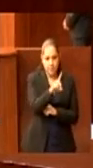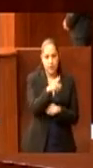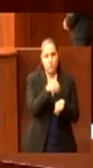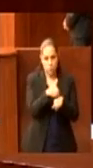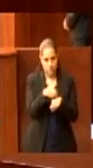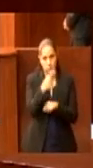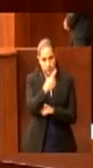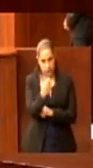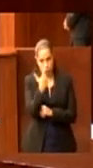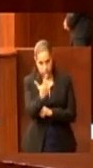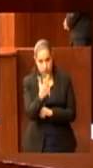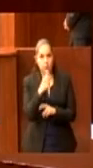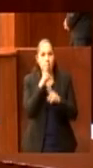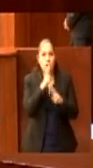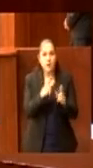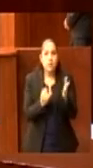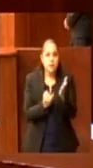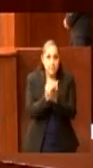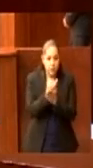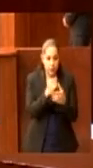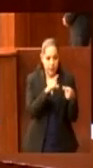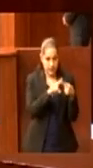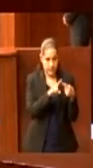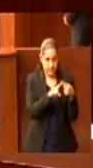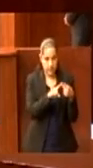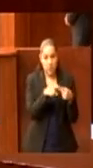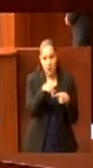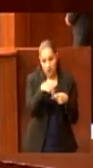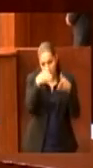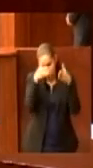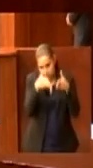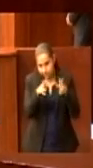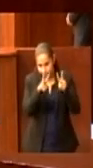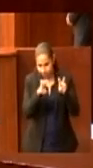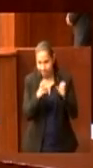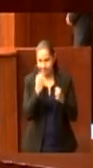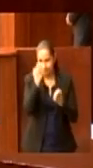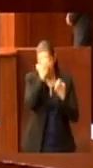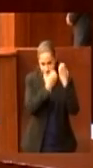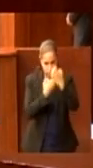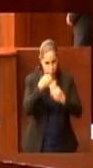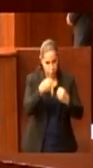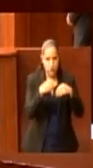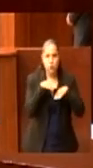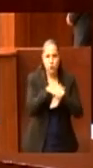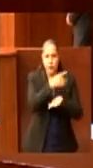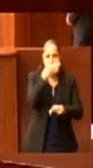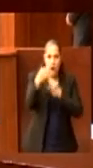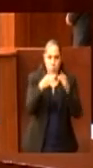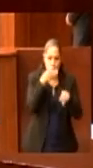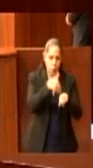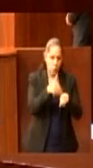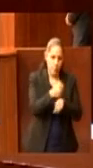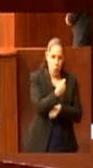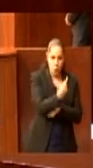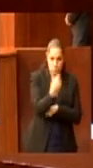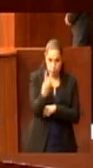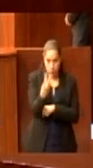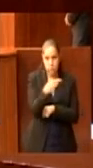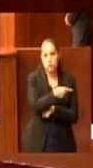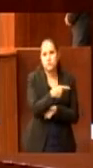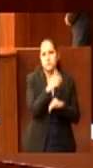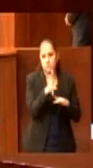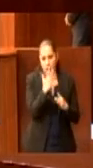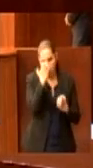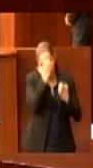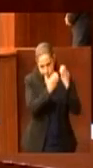resuelve uno existe cosa juzgada respecto de los anuncios 1 y 2 que fueron materia de análisis en el